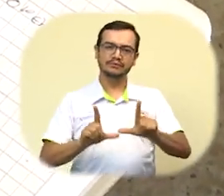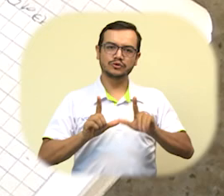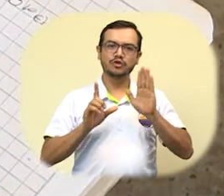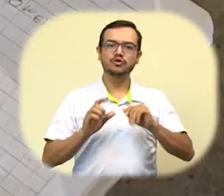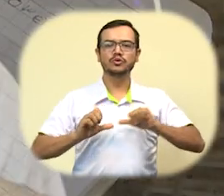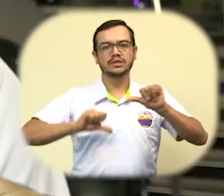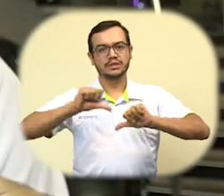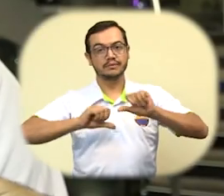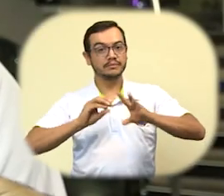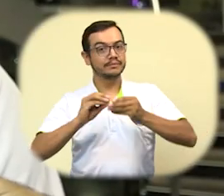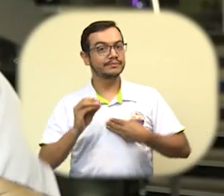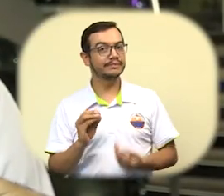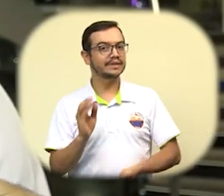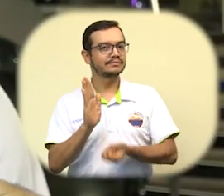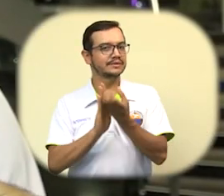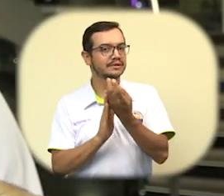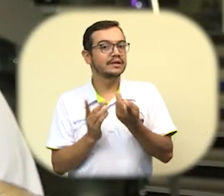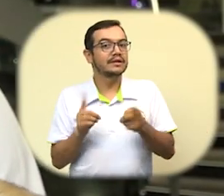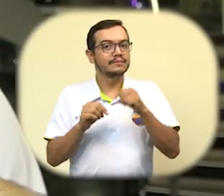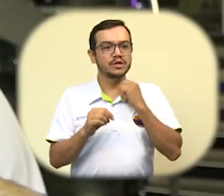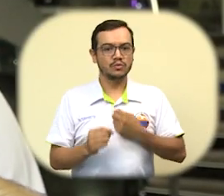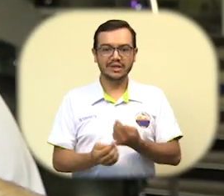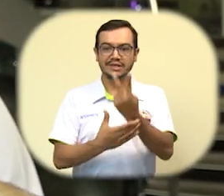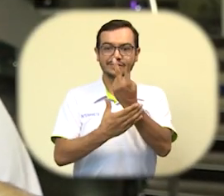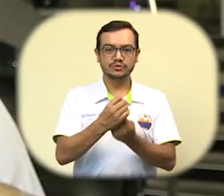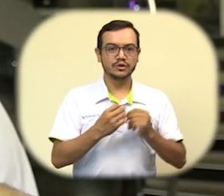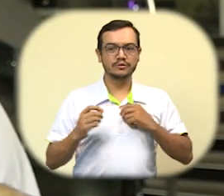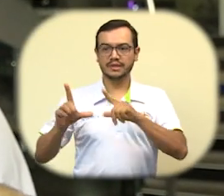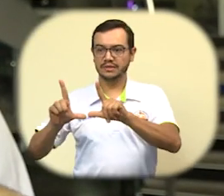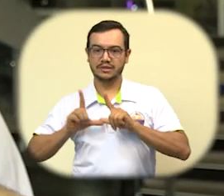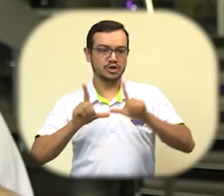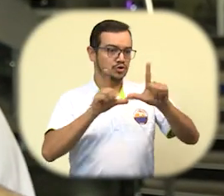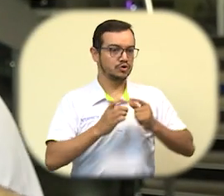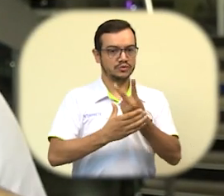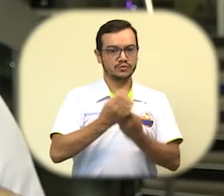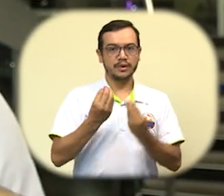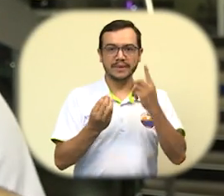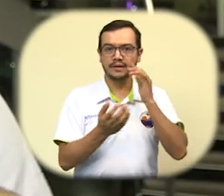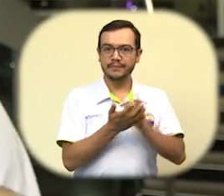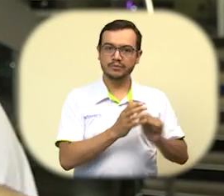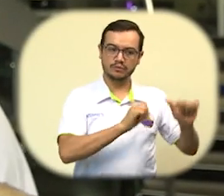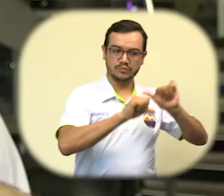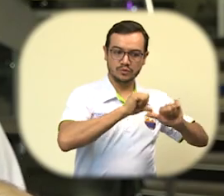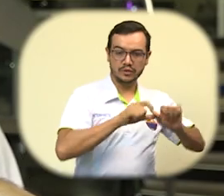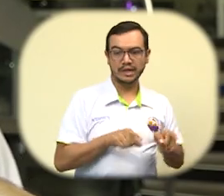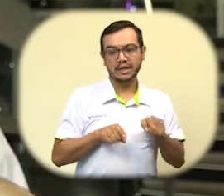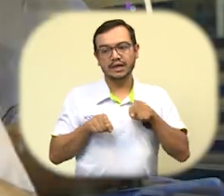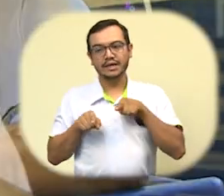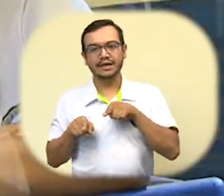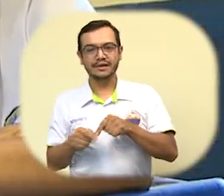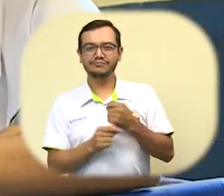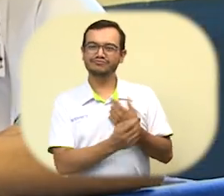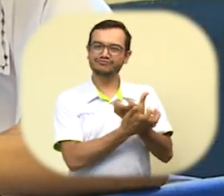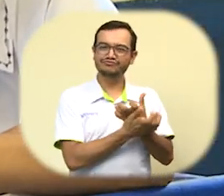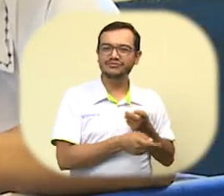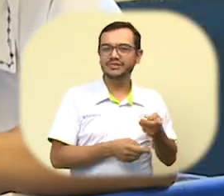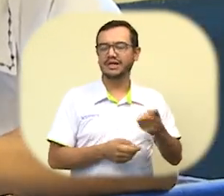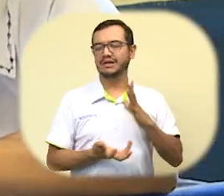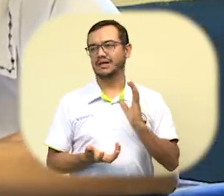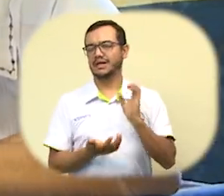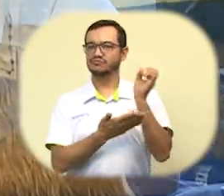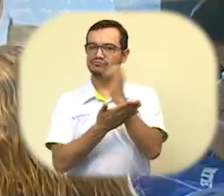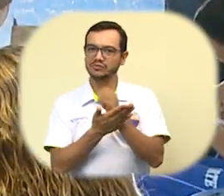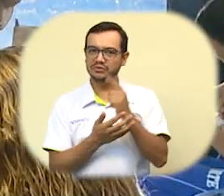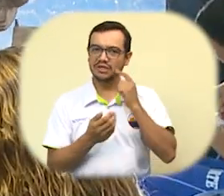campo de matemáticas, así como las posibilidades de doble titulación que están abiertas para que biología se complemente con ciencias naturales, para